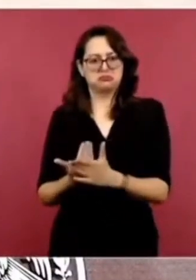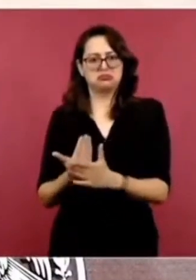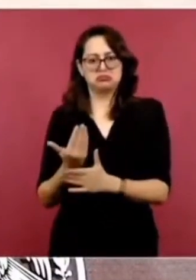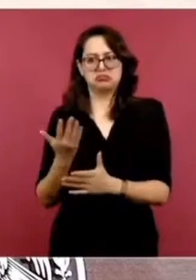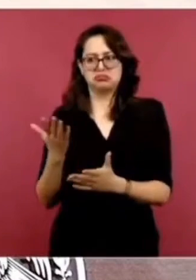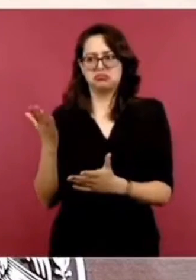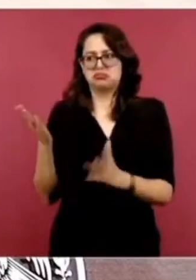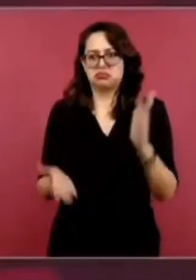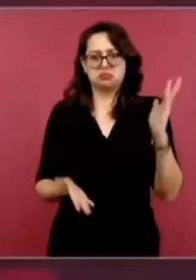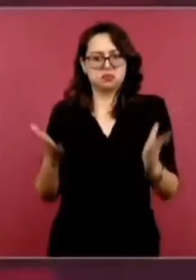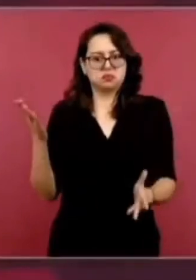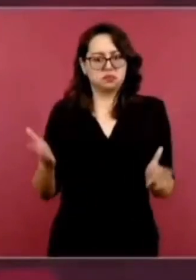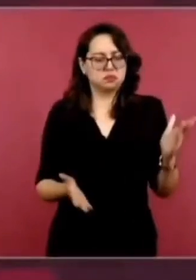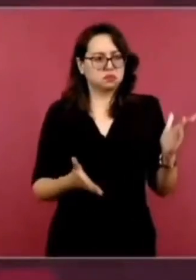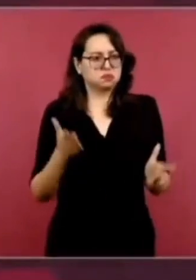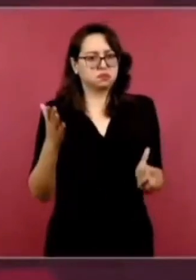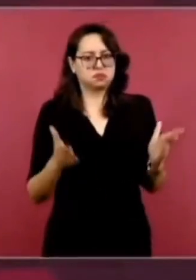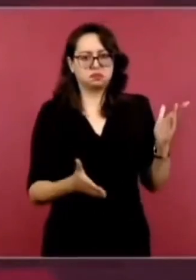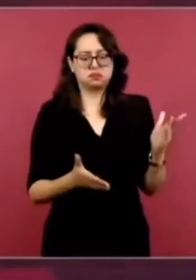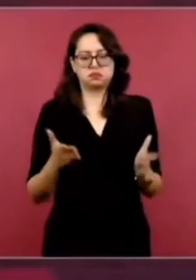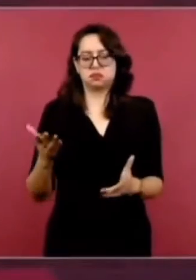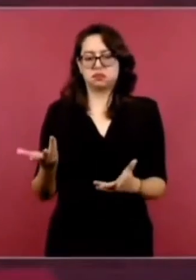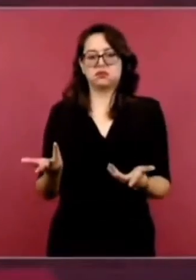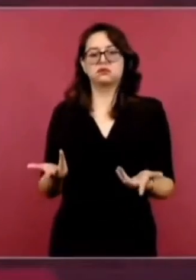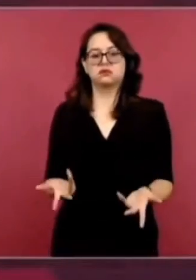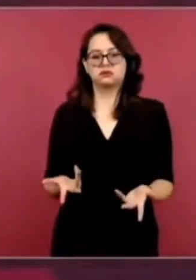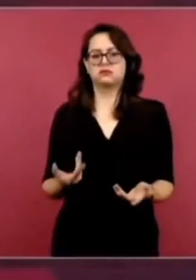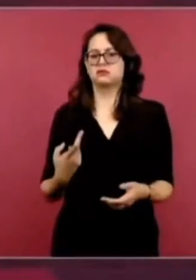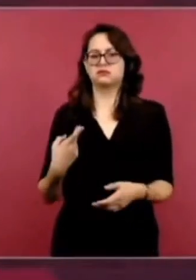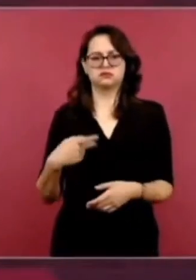llegaron todos el presidente y el equipo de trabajo, se